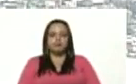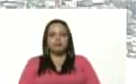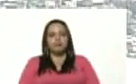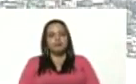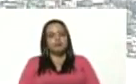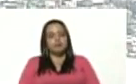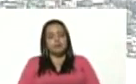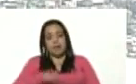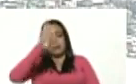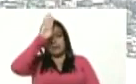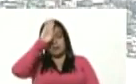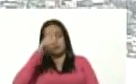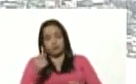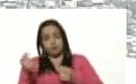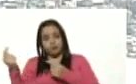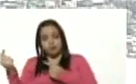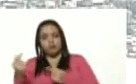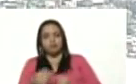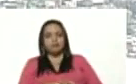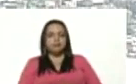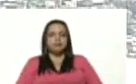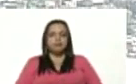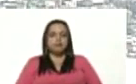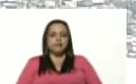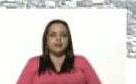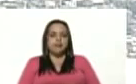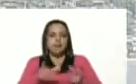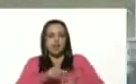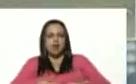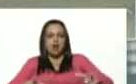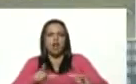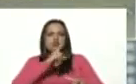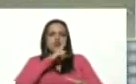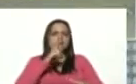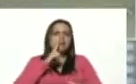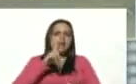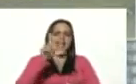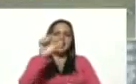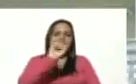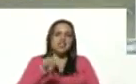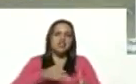En Antímano, allá, en el sector Las Torres, está